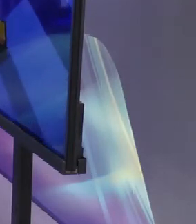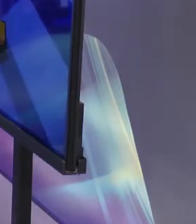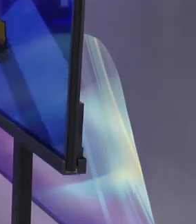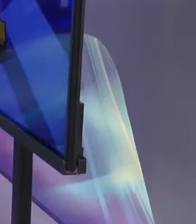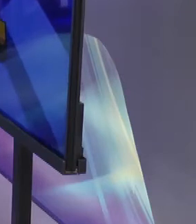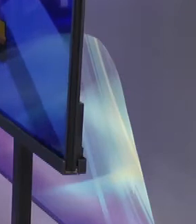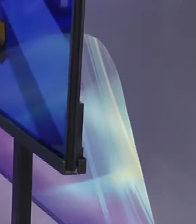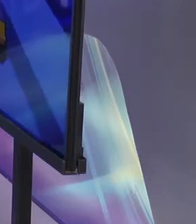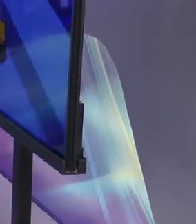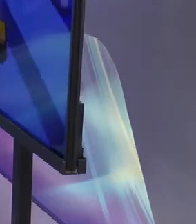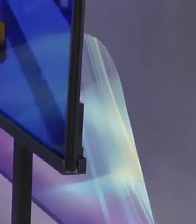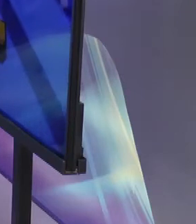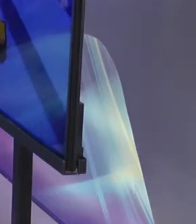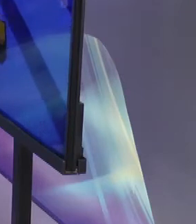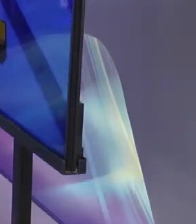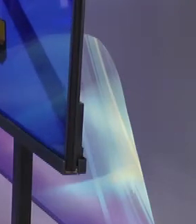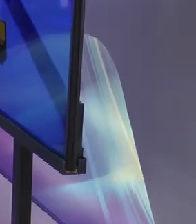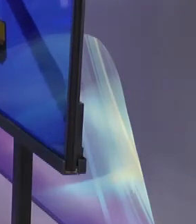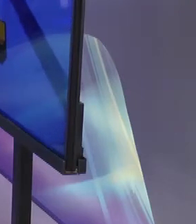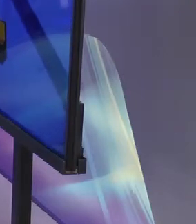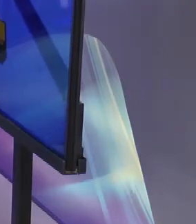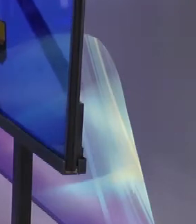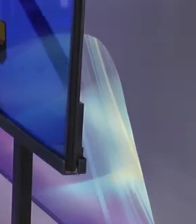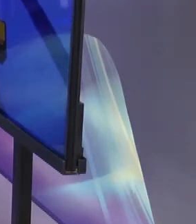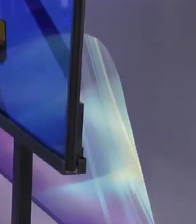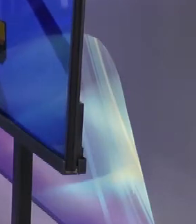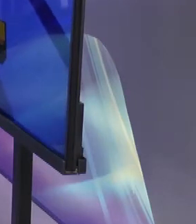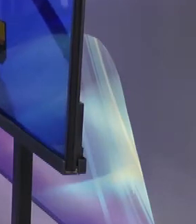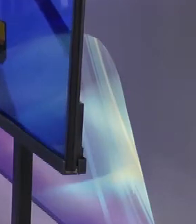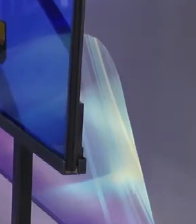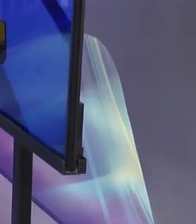través del canal 102 de UNE y a quienes se enlazan a través de